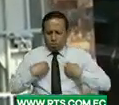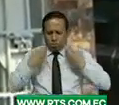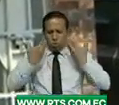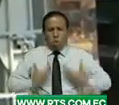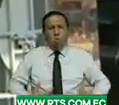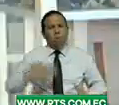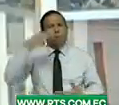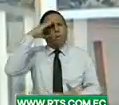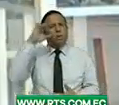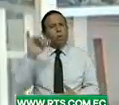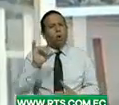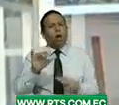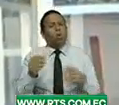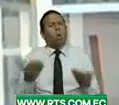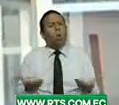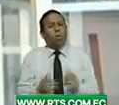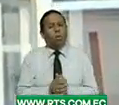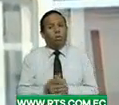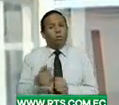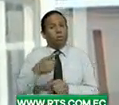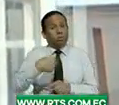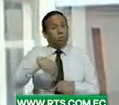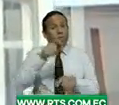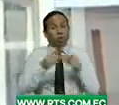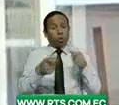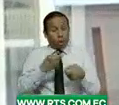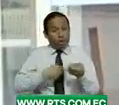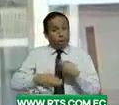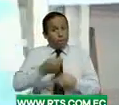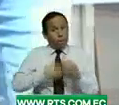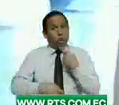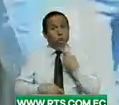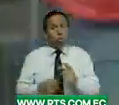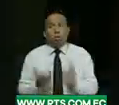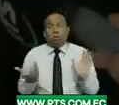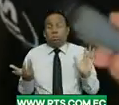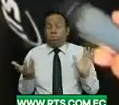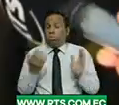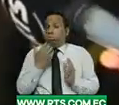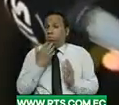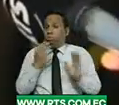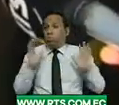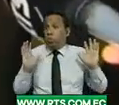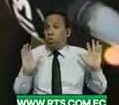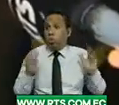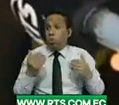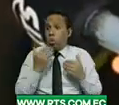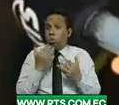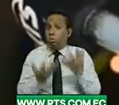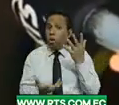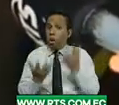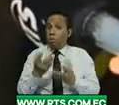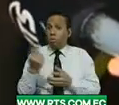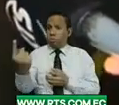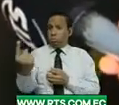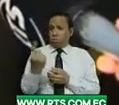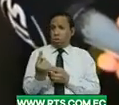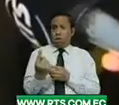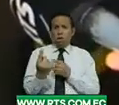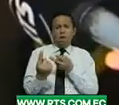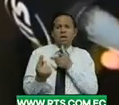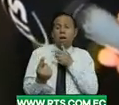aclaran que no le venden a cualquiera. De otras personas, tal vez ha de haber puestos clandestinos que hayan y ahí le